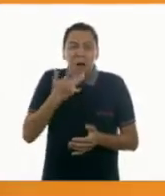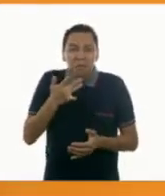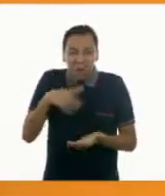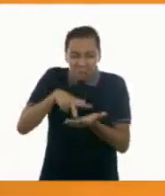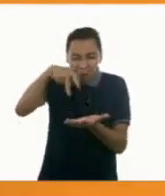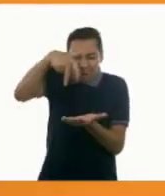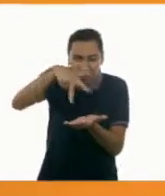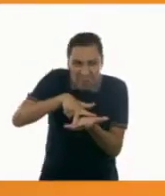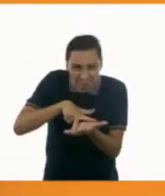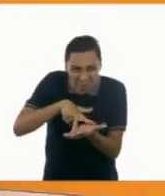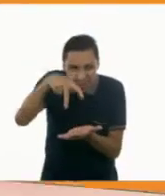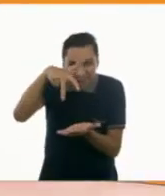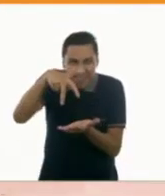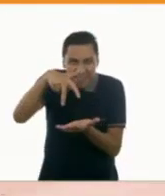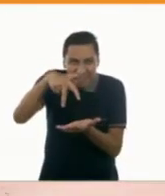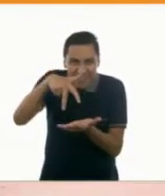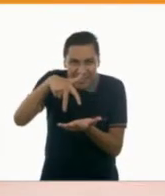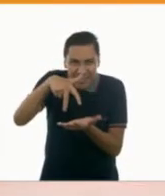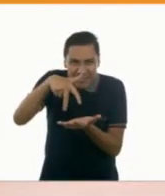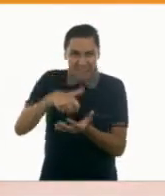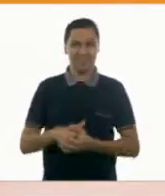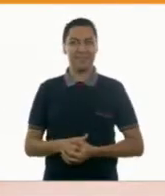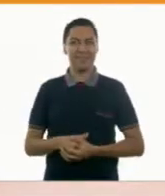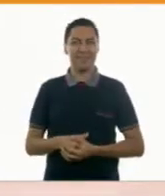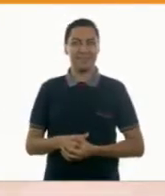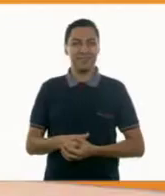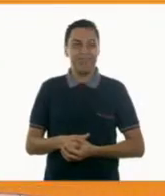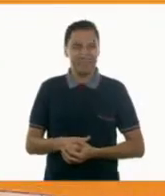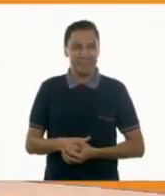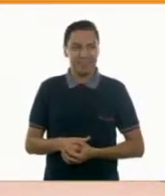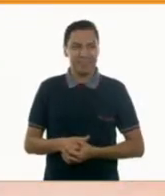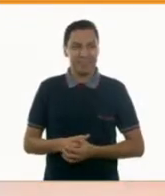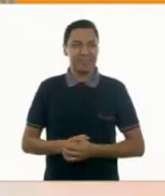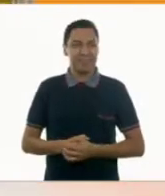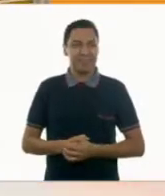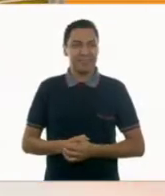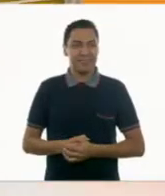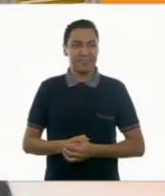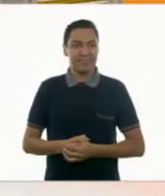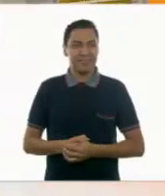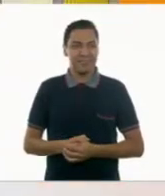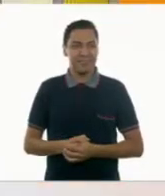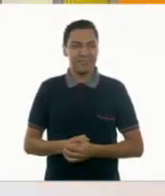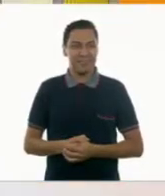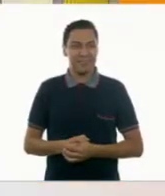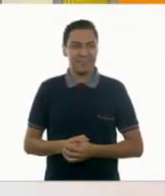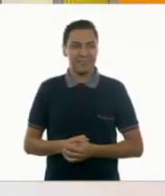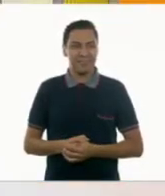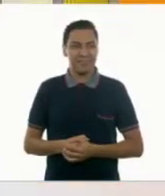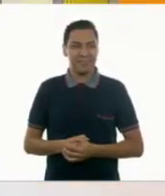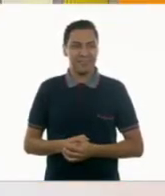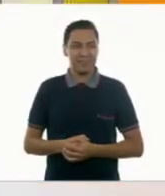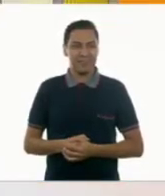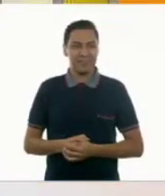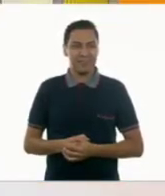hacer un salto de ranita. Vamos a hacer su salto de ranita. Bien.